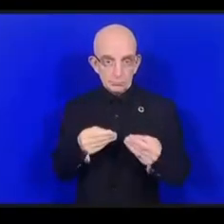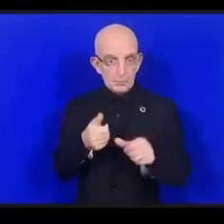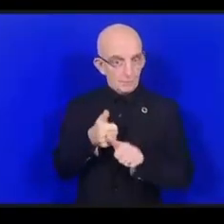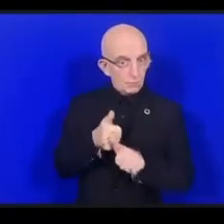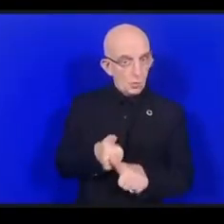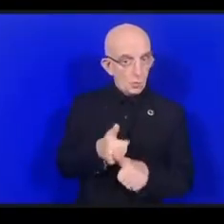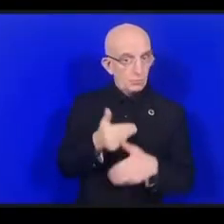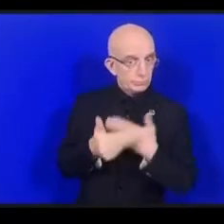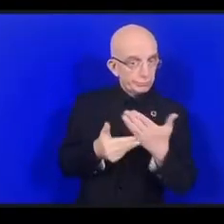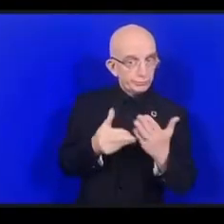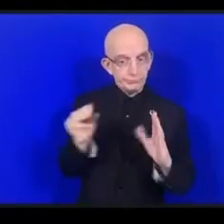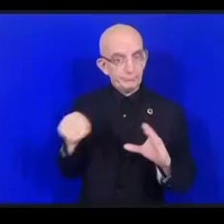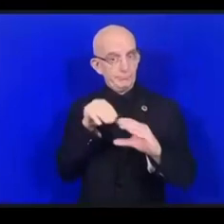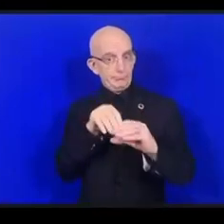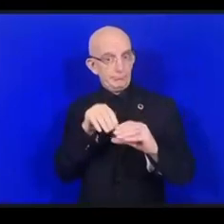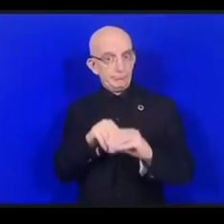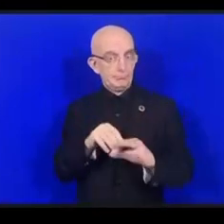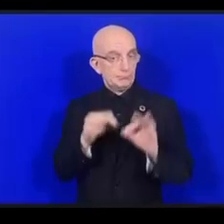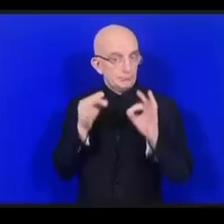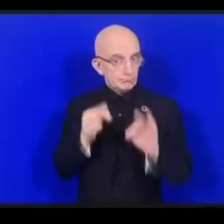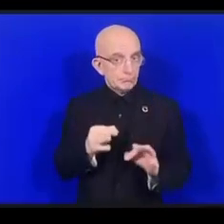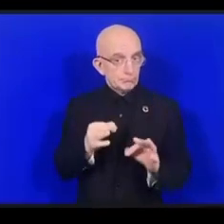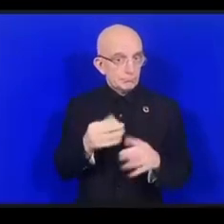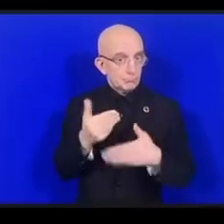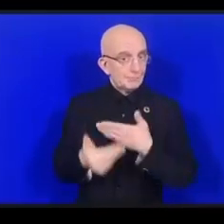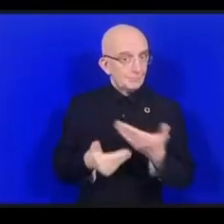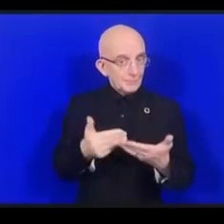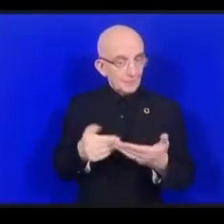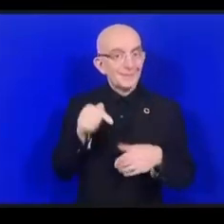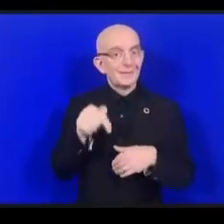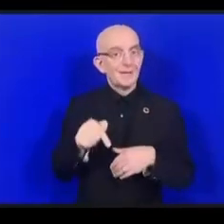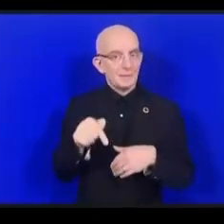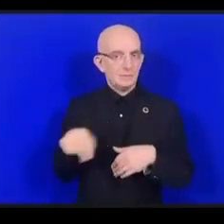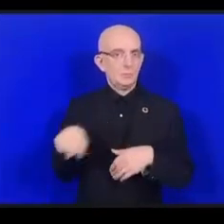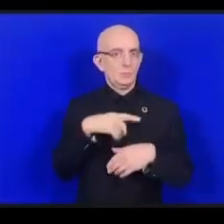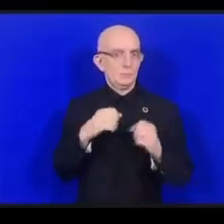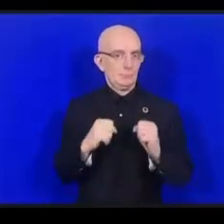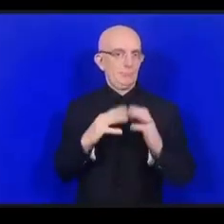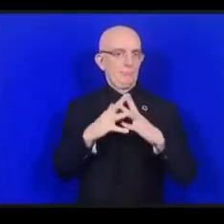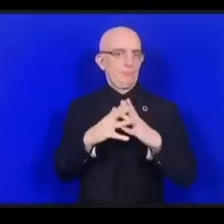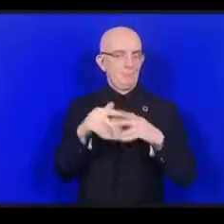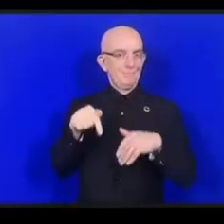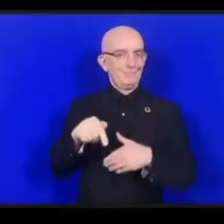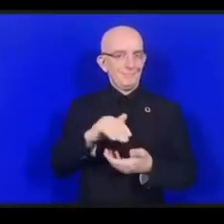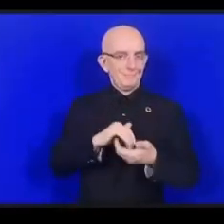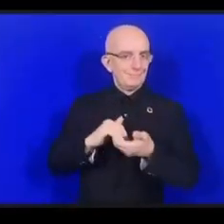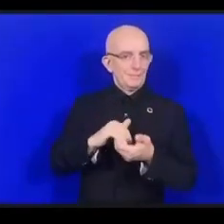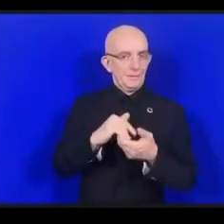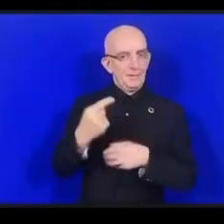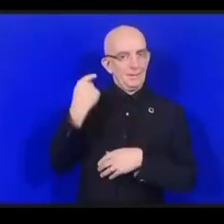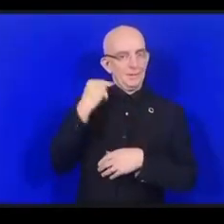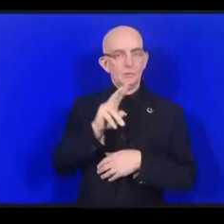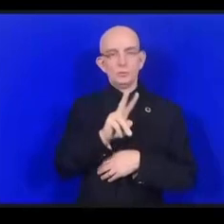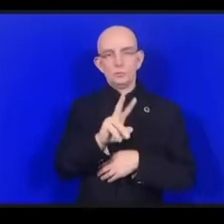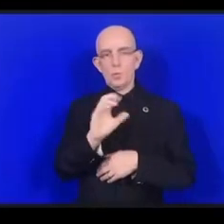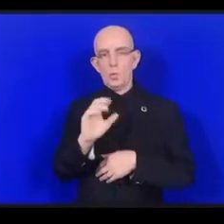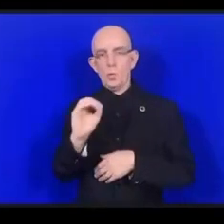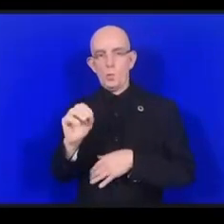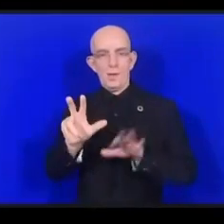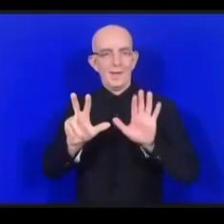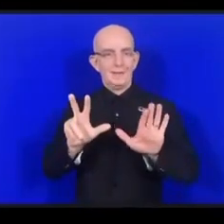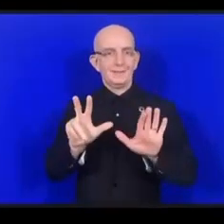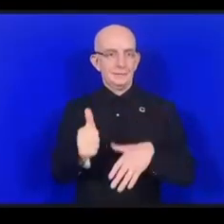proceso desde el 2008 cuando comenzamos a hablar de esto como pues repito objetos hasta